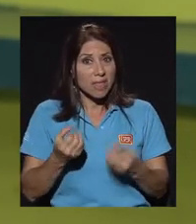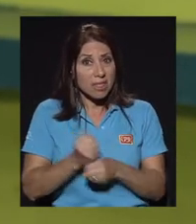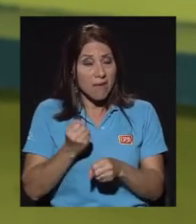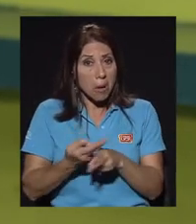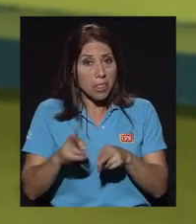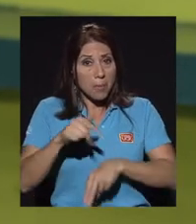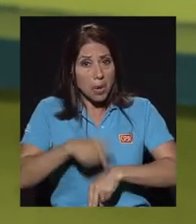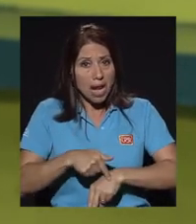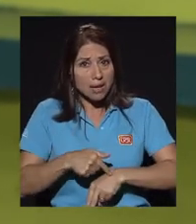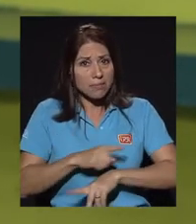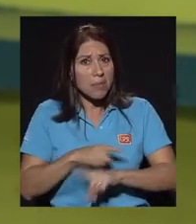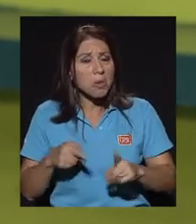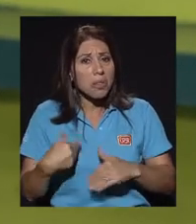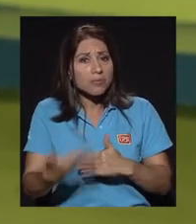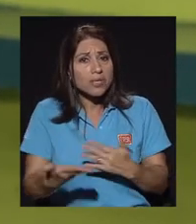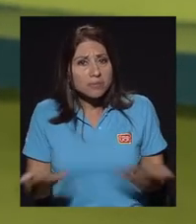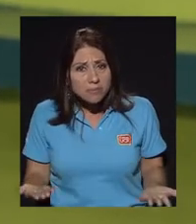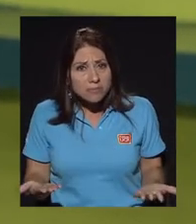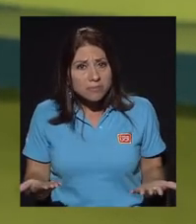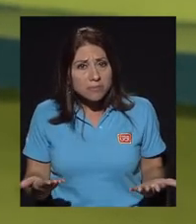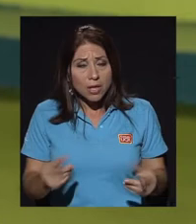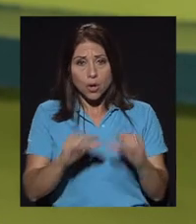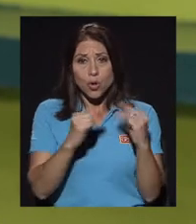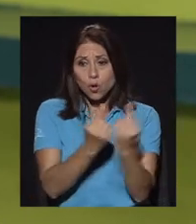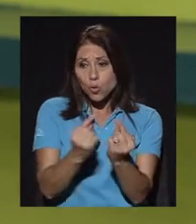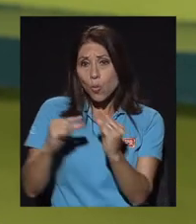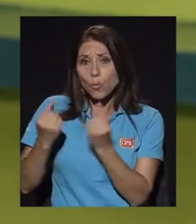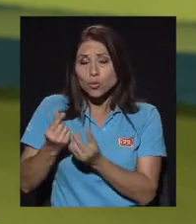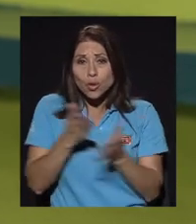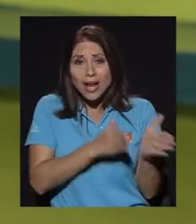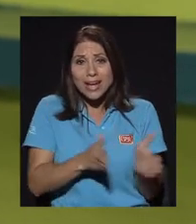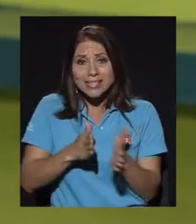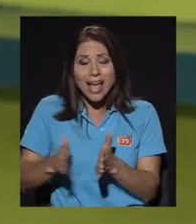eso se ha insistido y grupos organizados